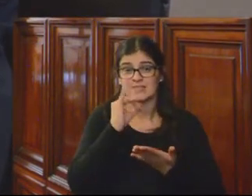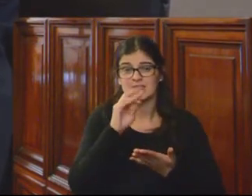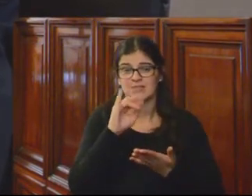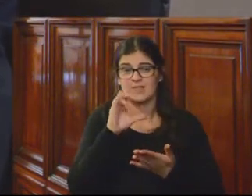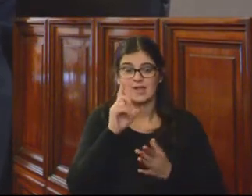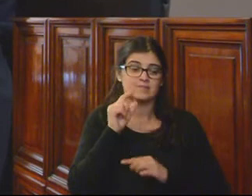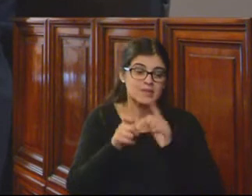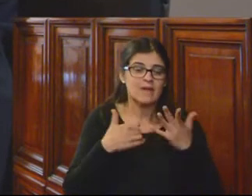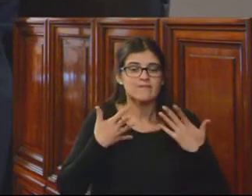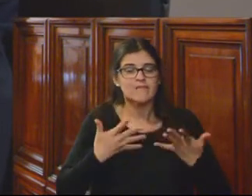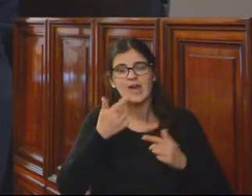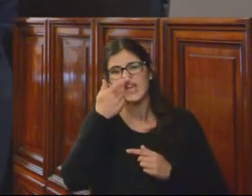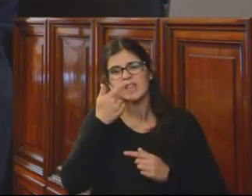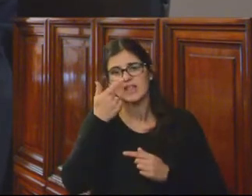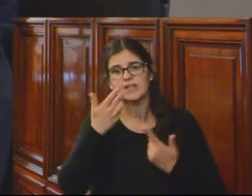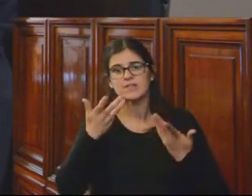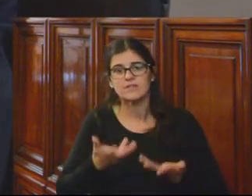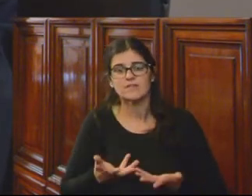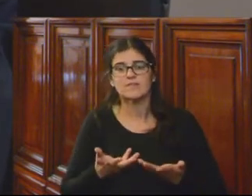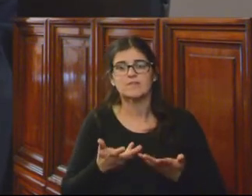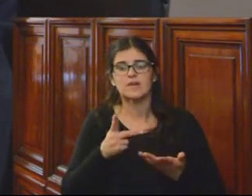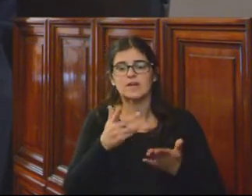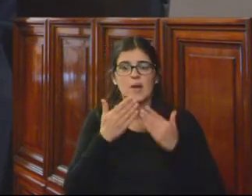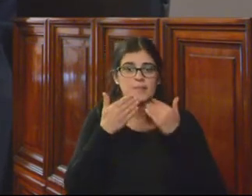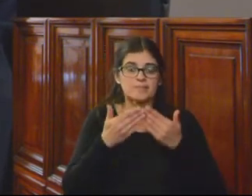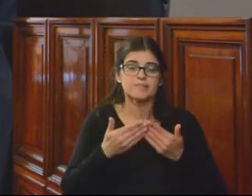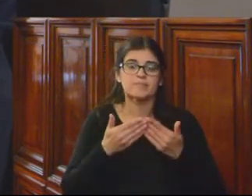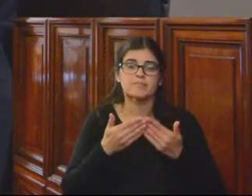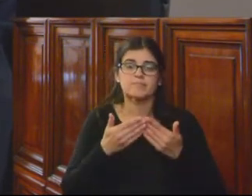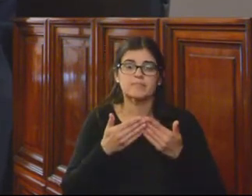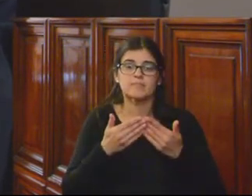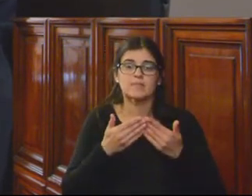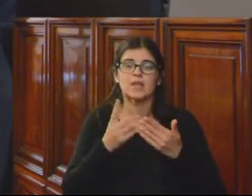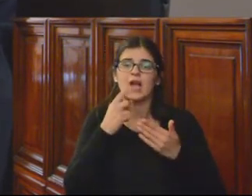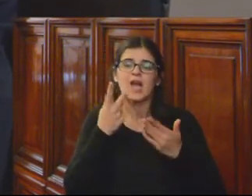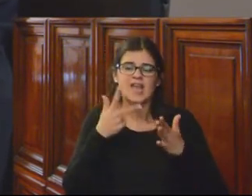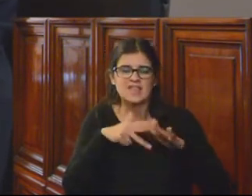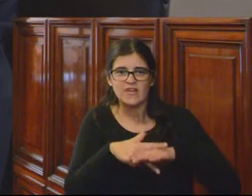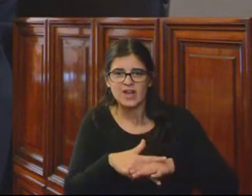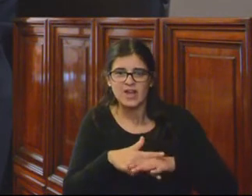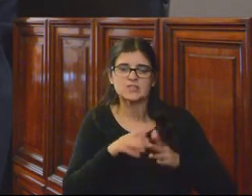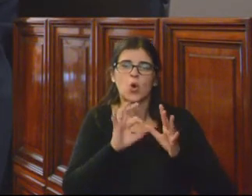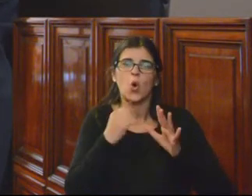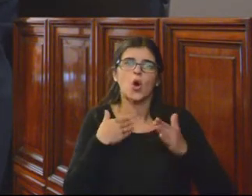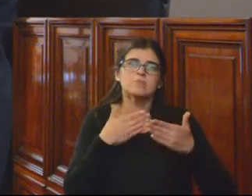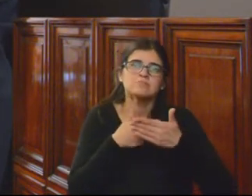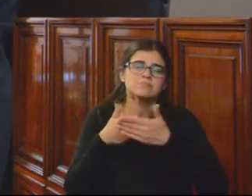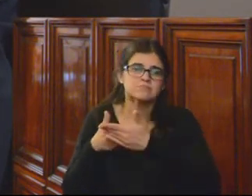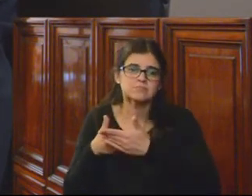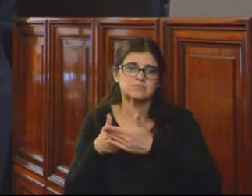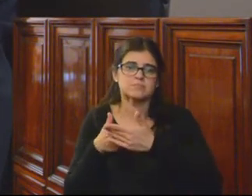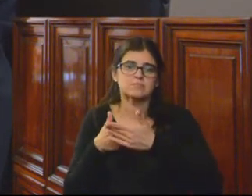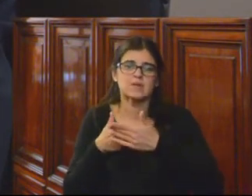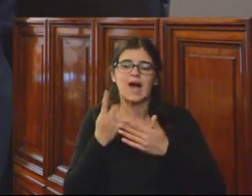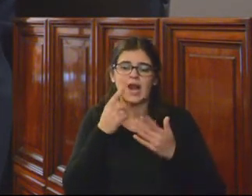especial interés este cuestionamiento a interferencia o impedimento a